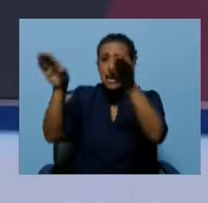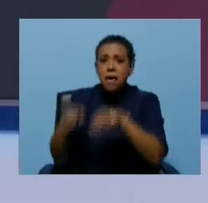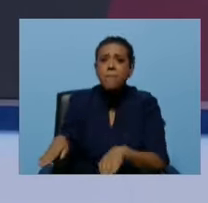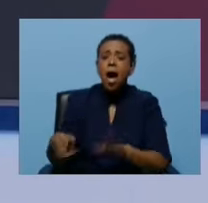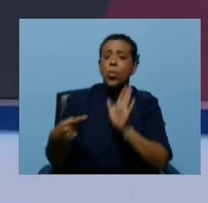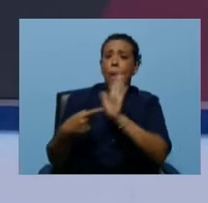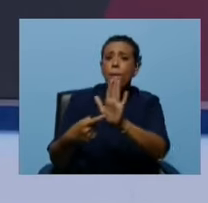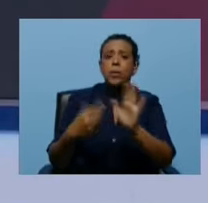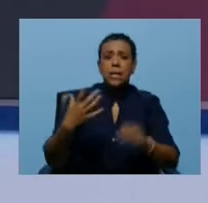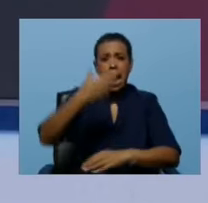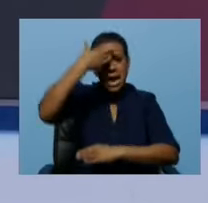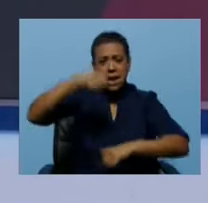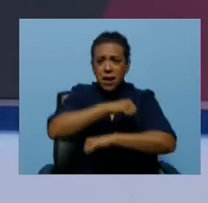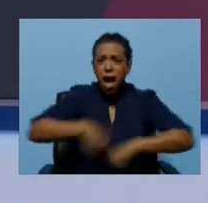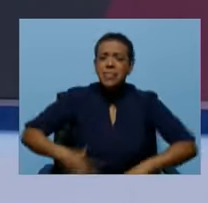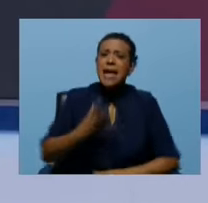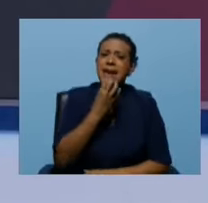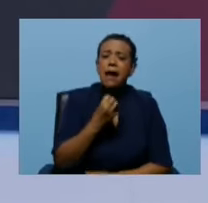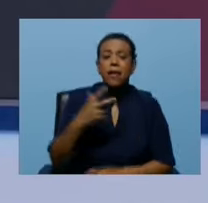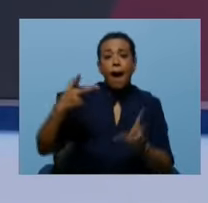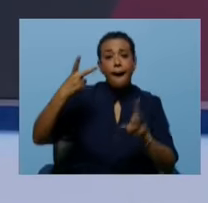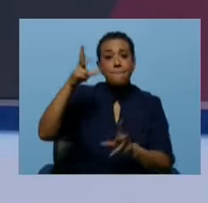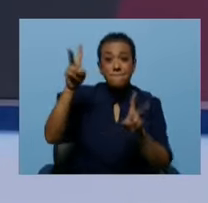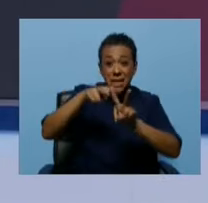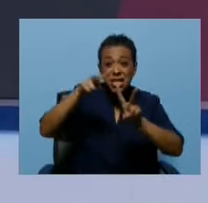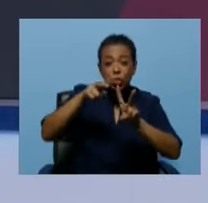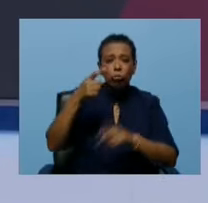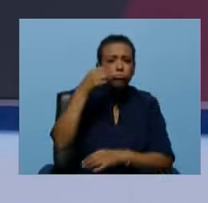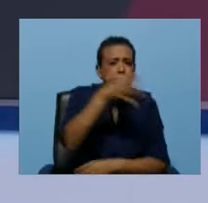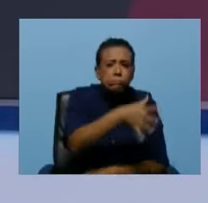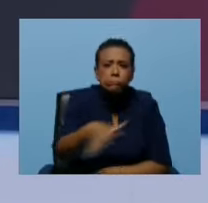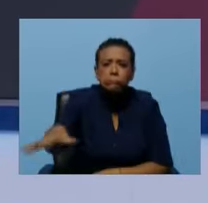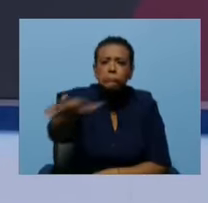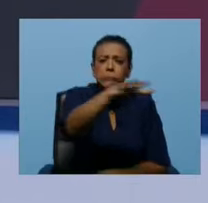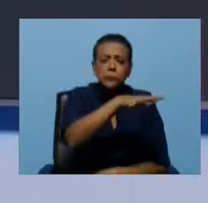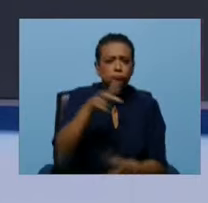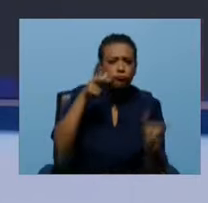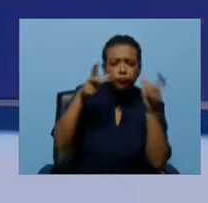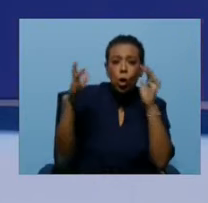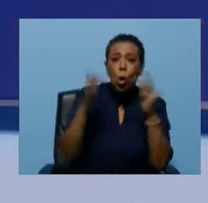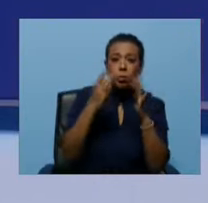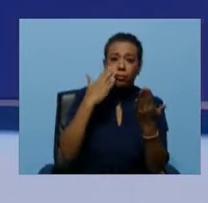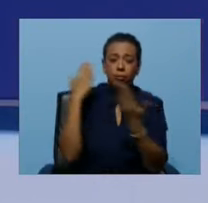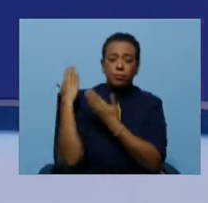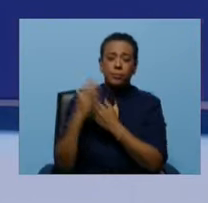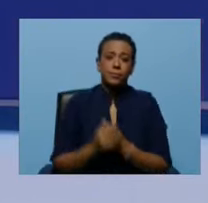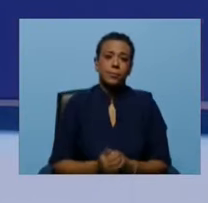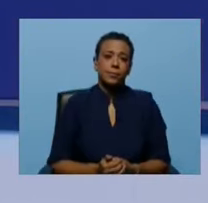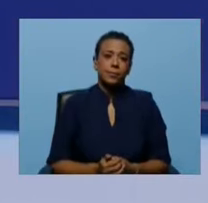por parte de Israel. El equipo de Venezolana de Televisión precisamente se ha movilizado. De inmediato nos conectamos.